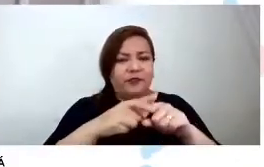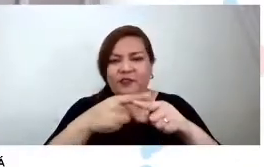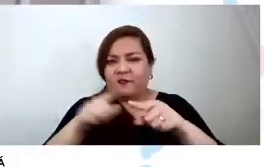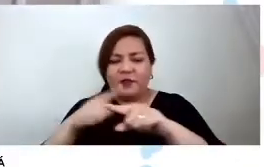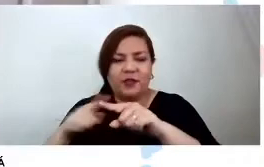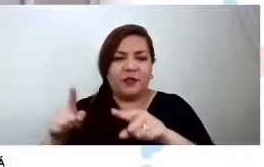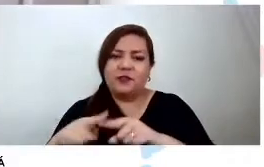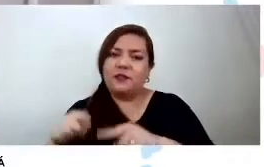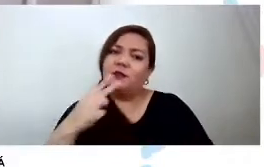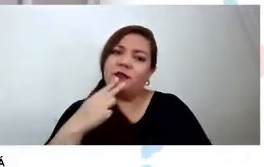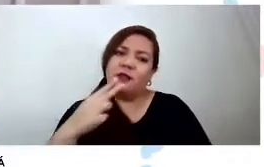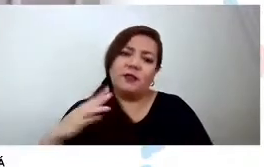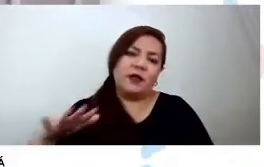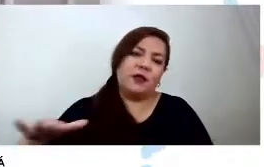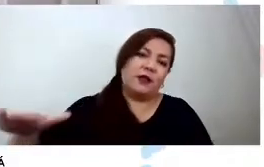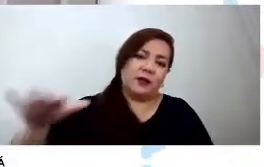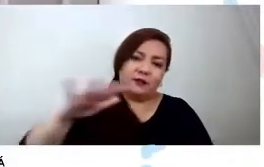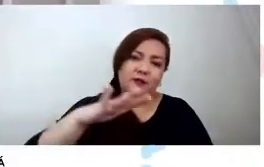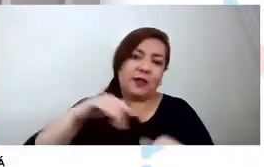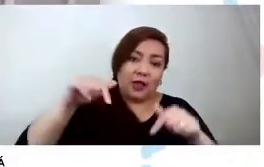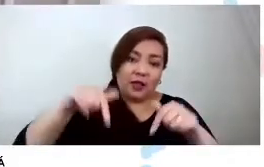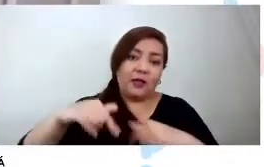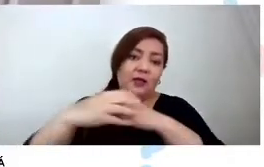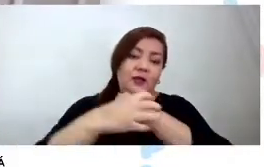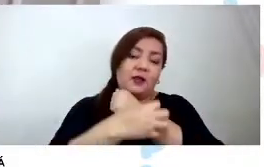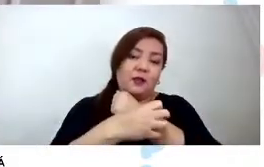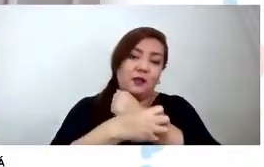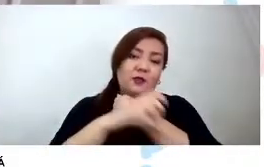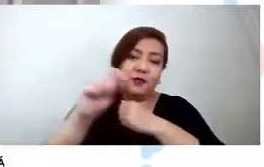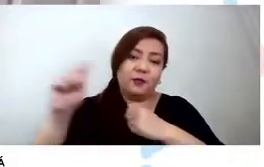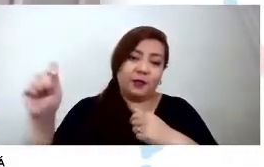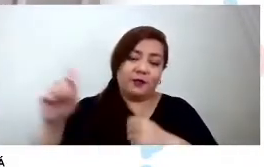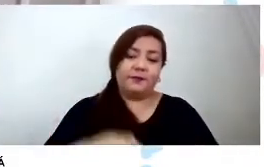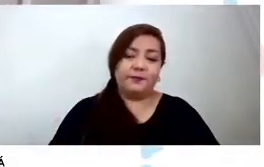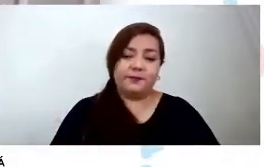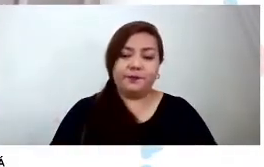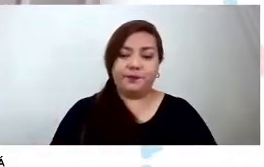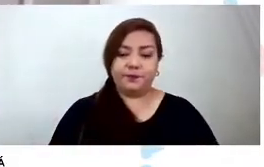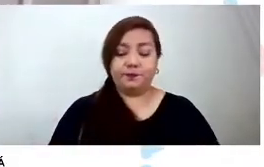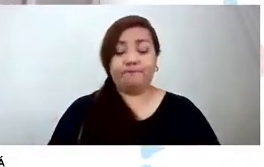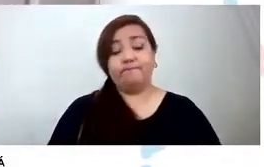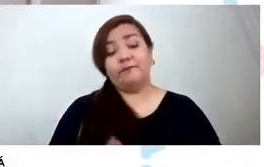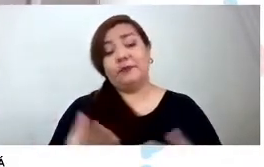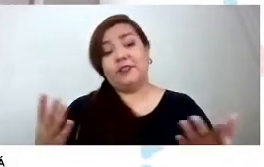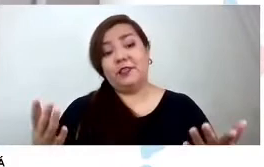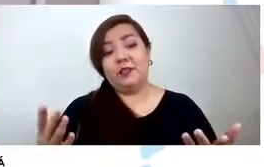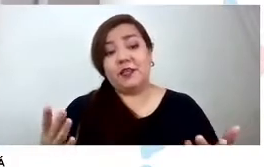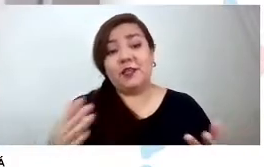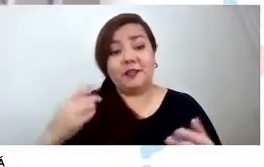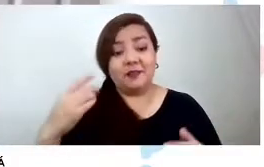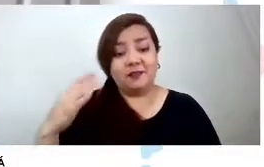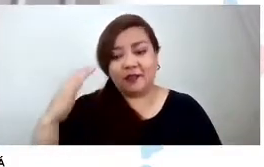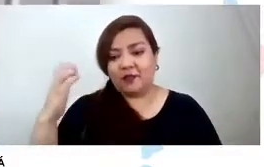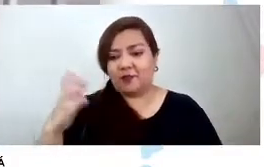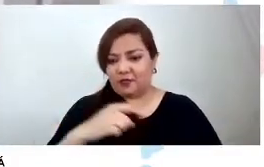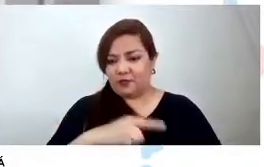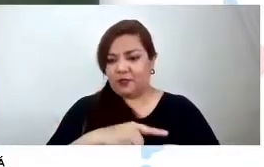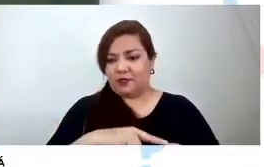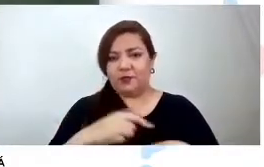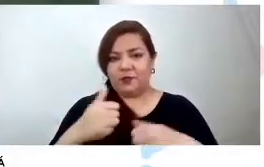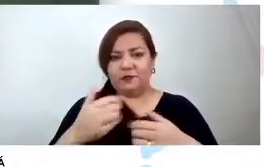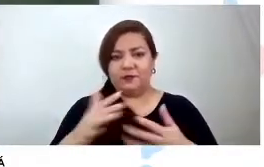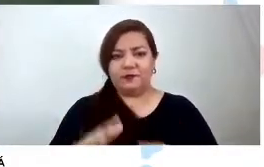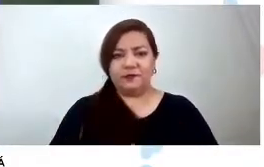del Pleistoceno, sobre todo en la región de Tarapacá. Así que no sé si creo que estamos en el tiempo ya, ¿no?